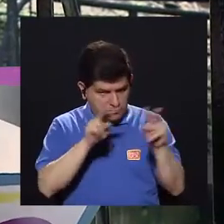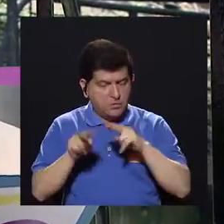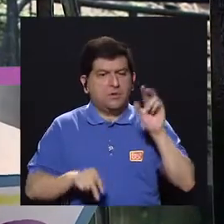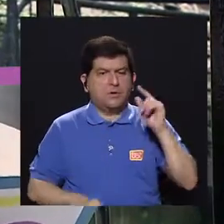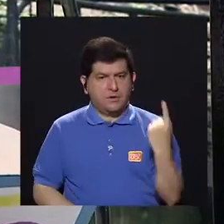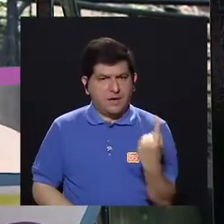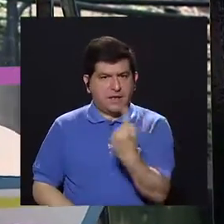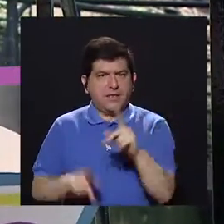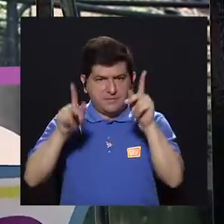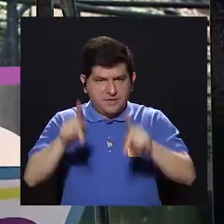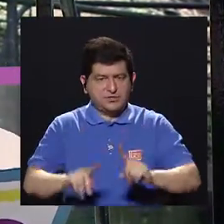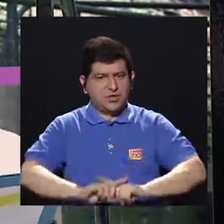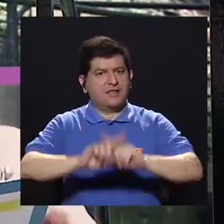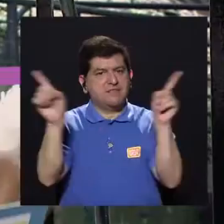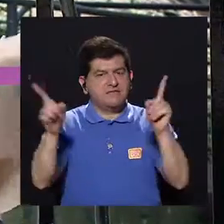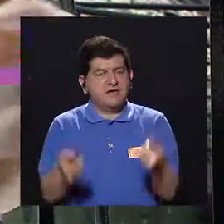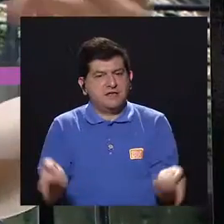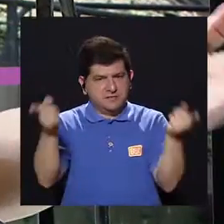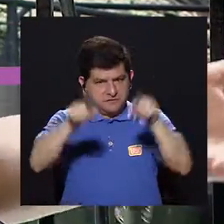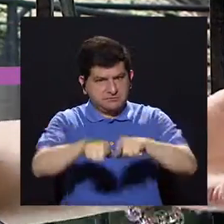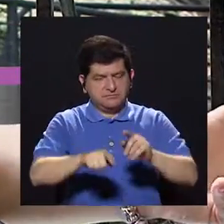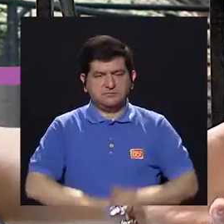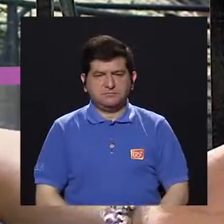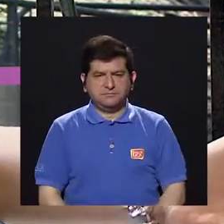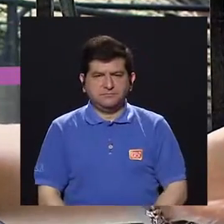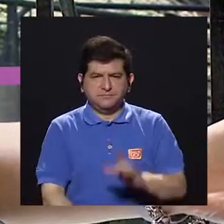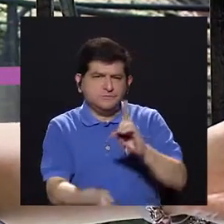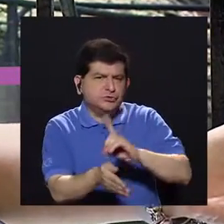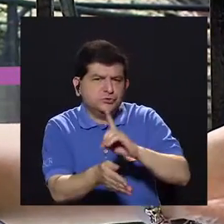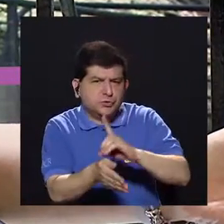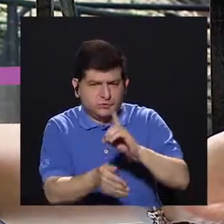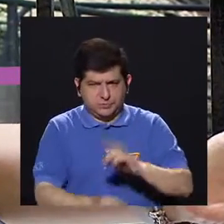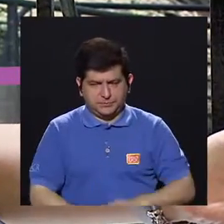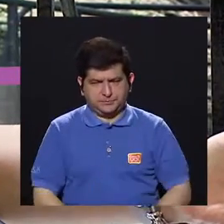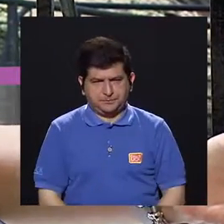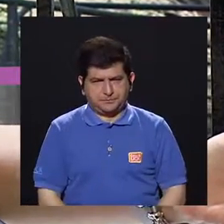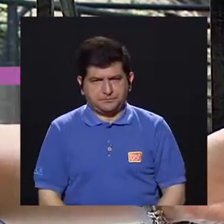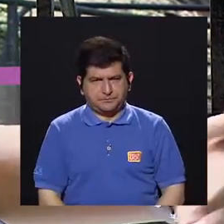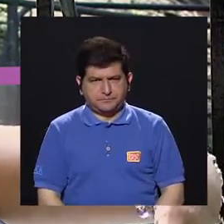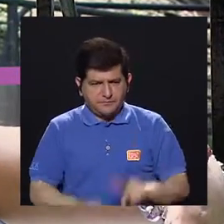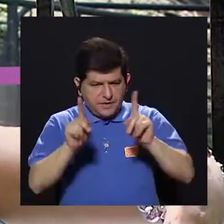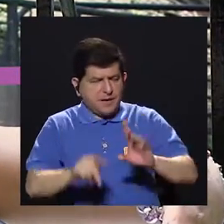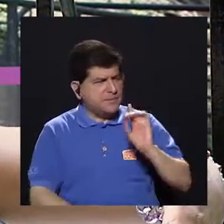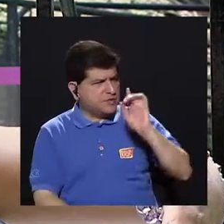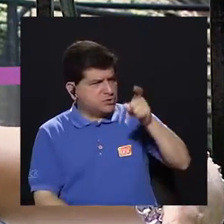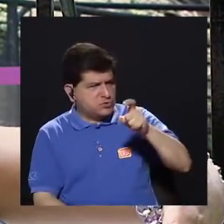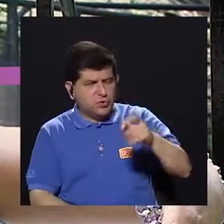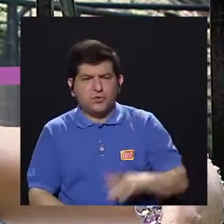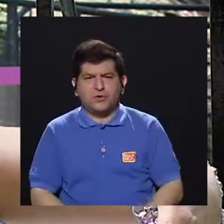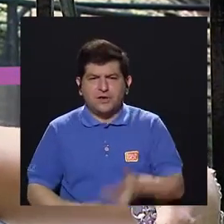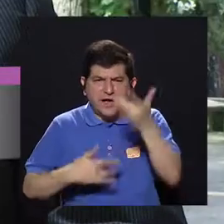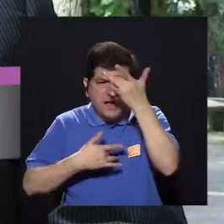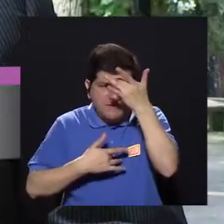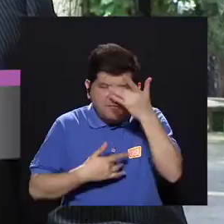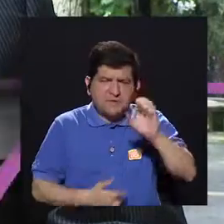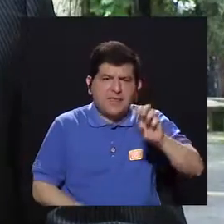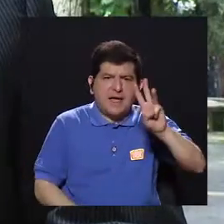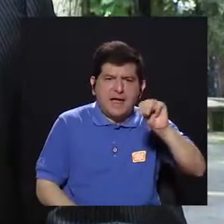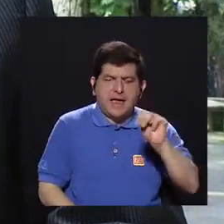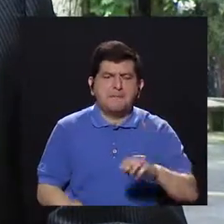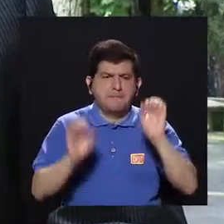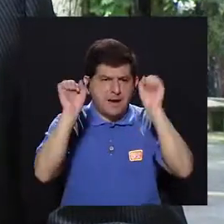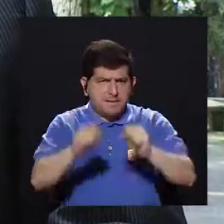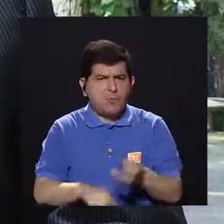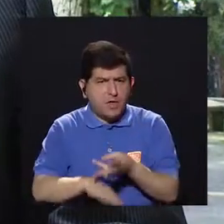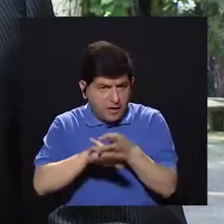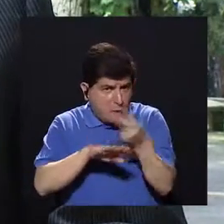Doctor, ¿a quién se le diagnostica la esclerosis múltiple? ¿Se puede curar? ¿Qué pasa con la